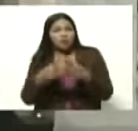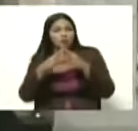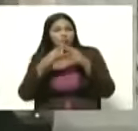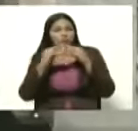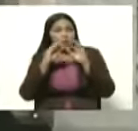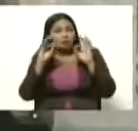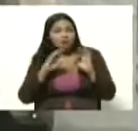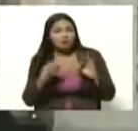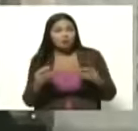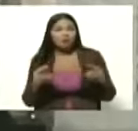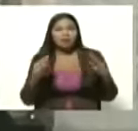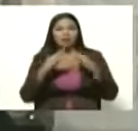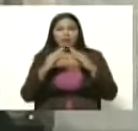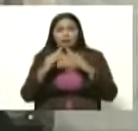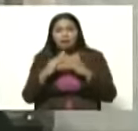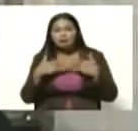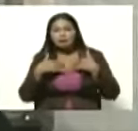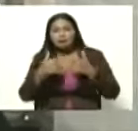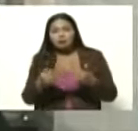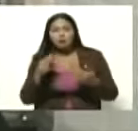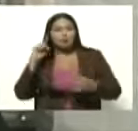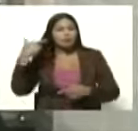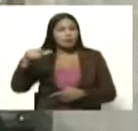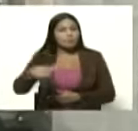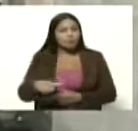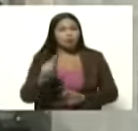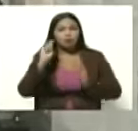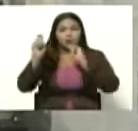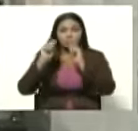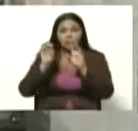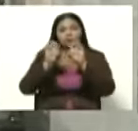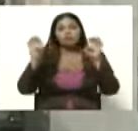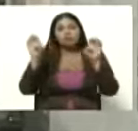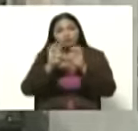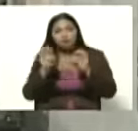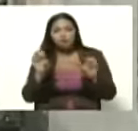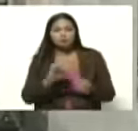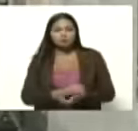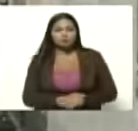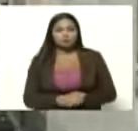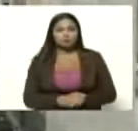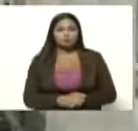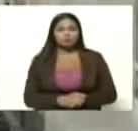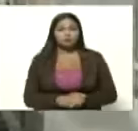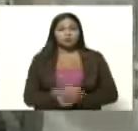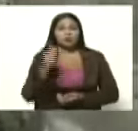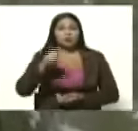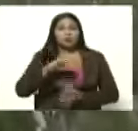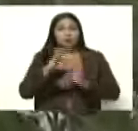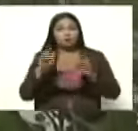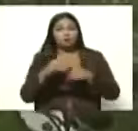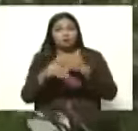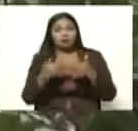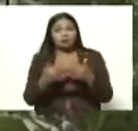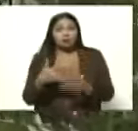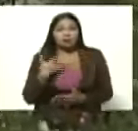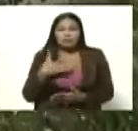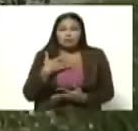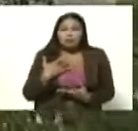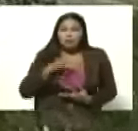de vivienda en materia de salud de transporte de turismo de educación y acá hay muchos sentimientos